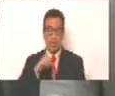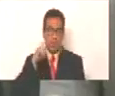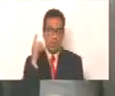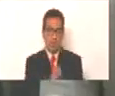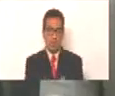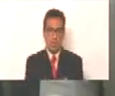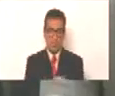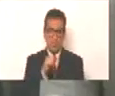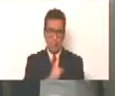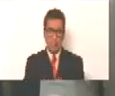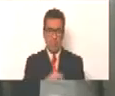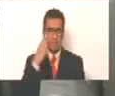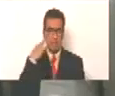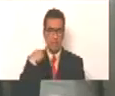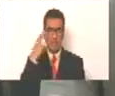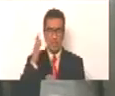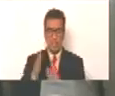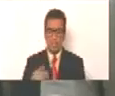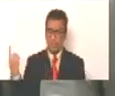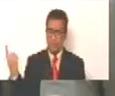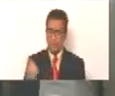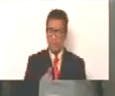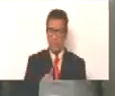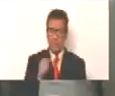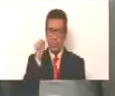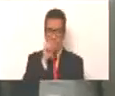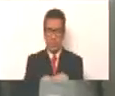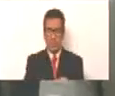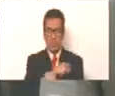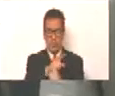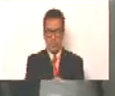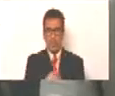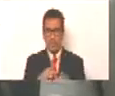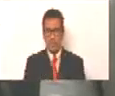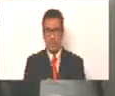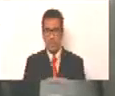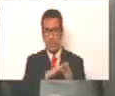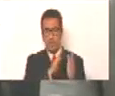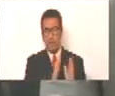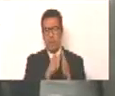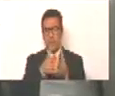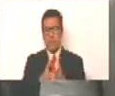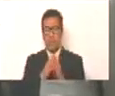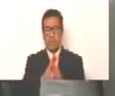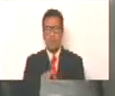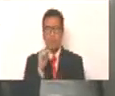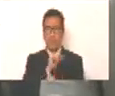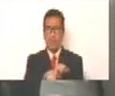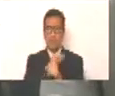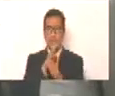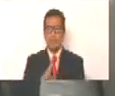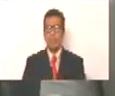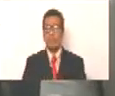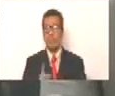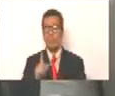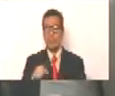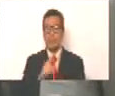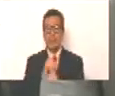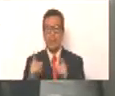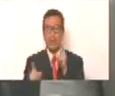que desembarcaron de esos barcos esclavistas, sino que nos cambiaron los